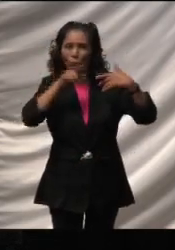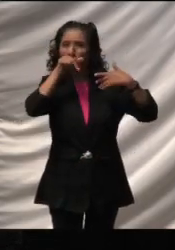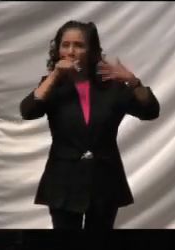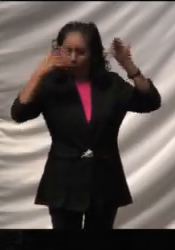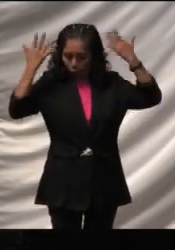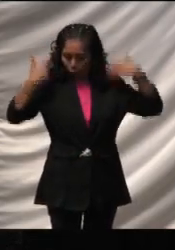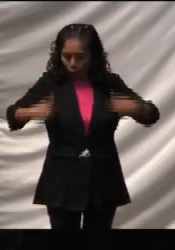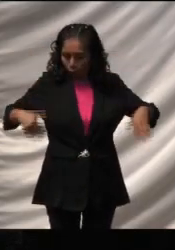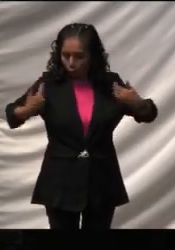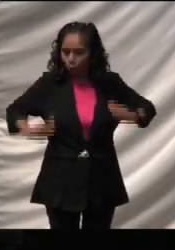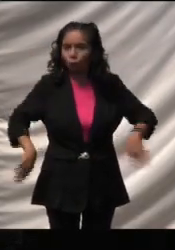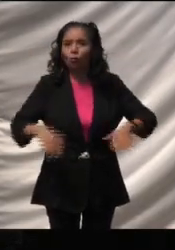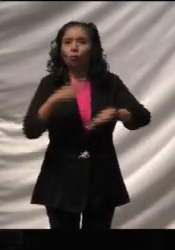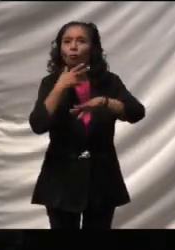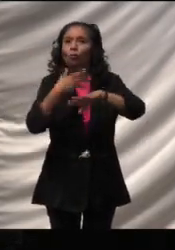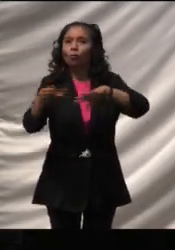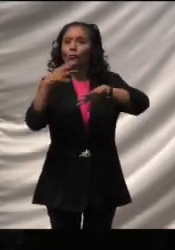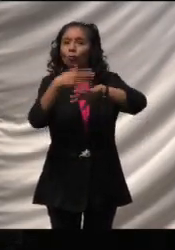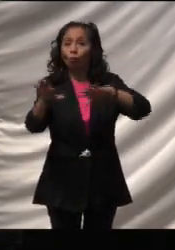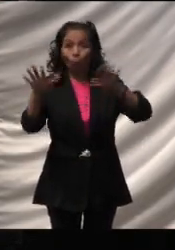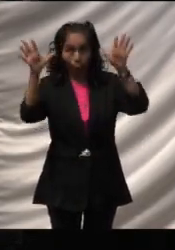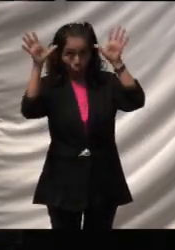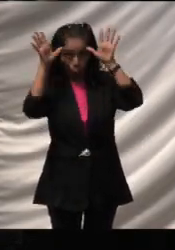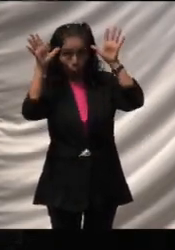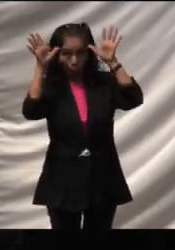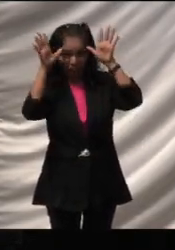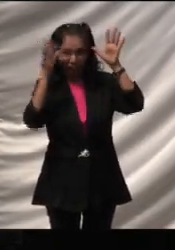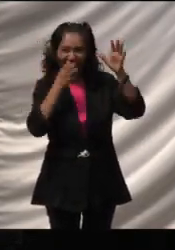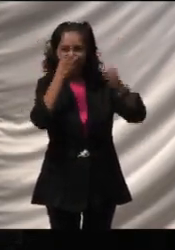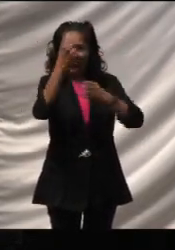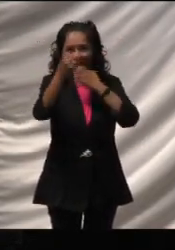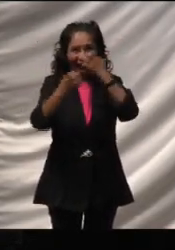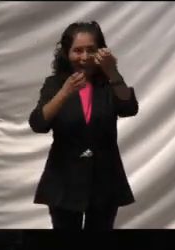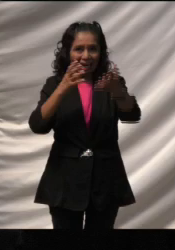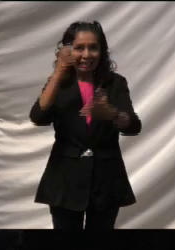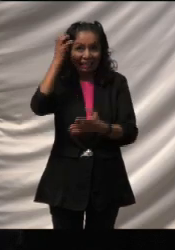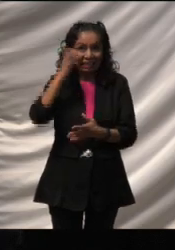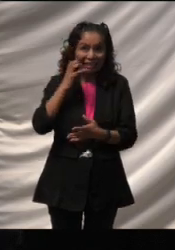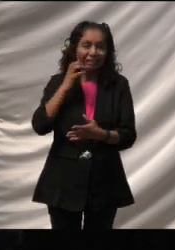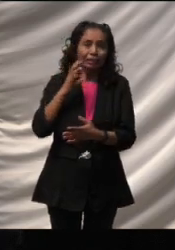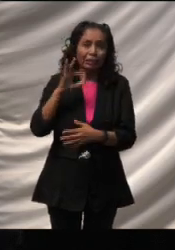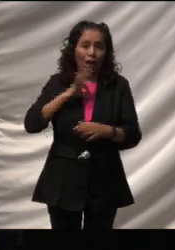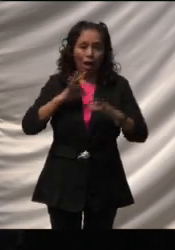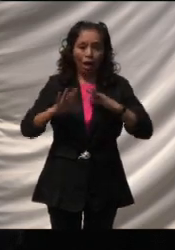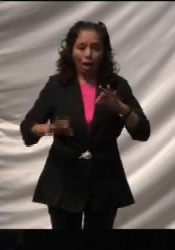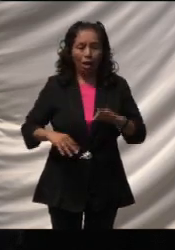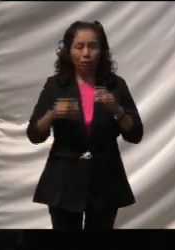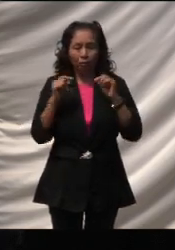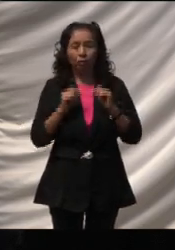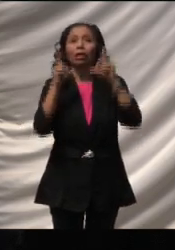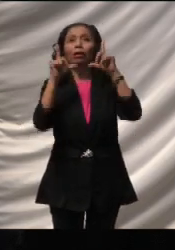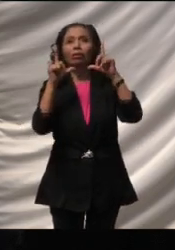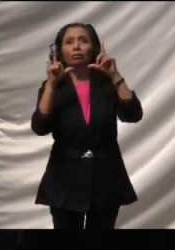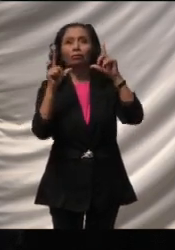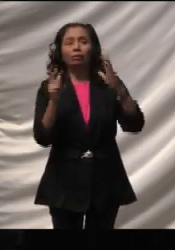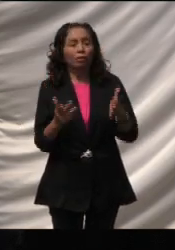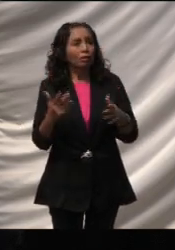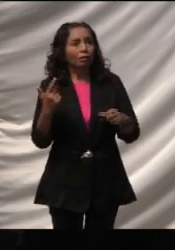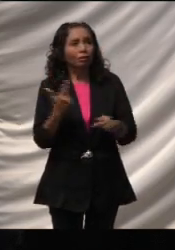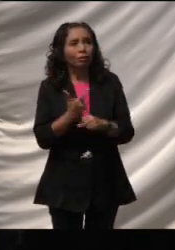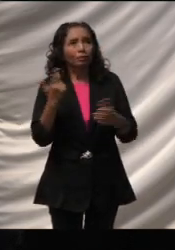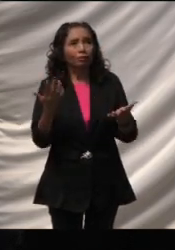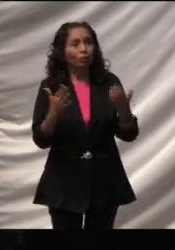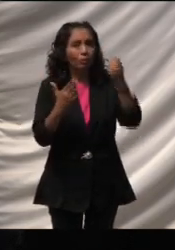hermosas, un venado con las astas grandes y el rugido del jaguar que la hizo brincar. Carla, al despertarse, se dio cuenta que ya